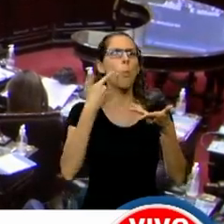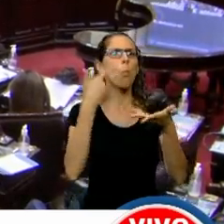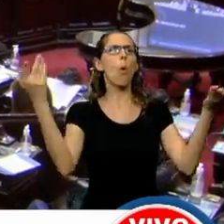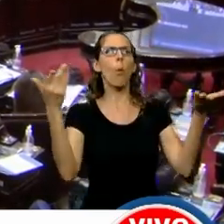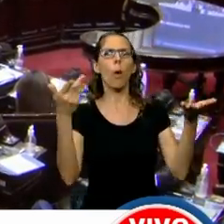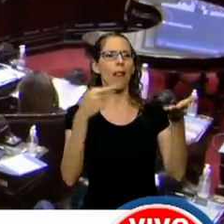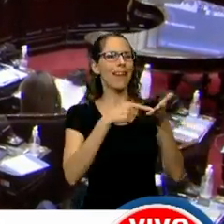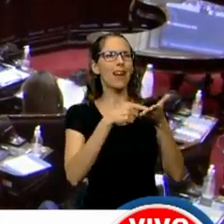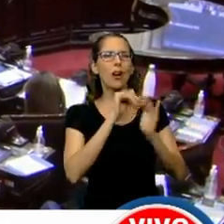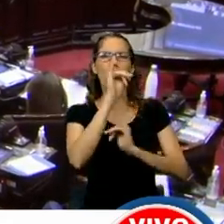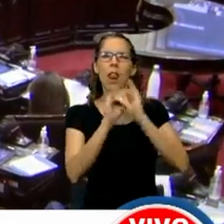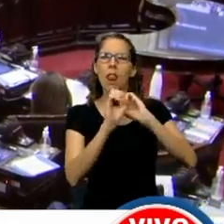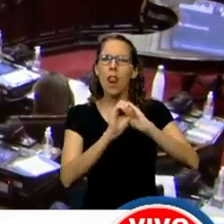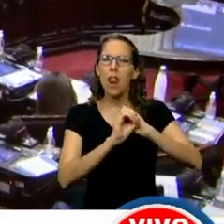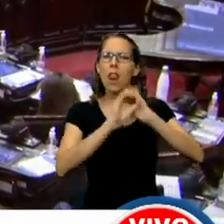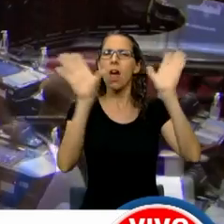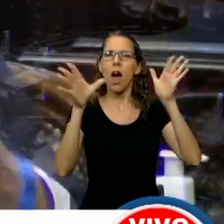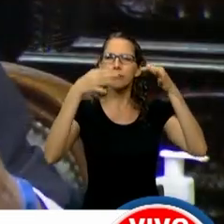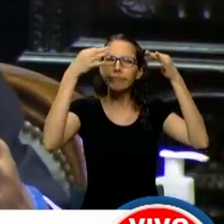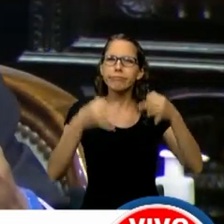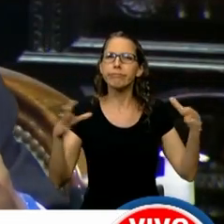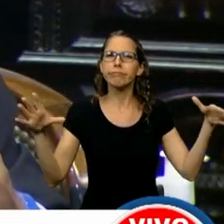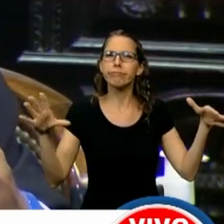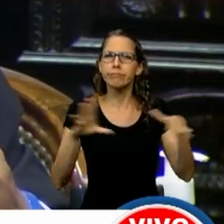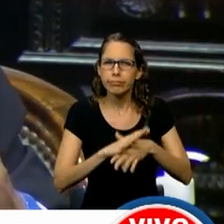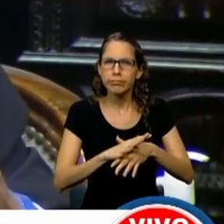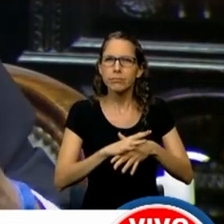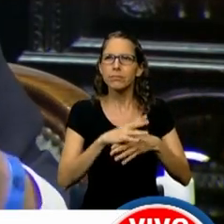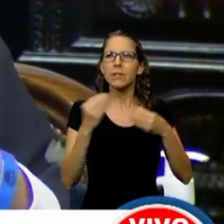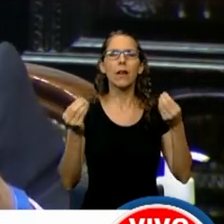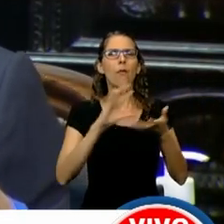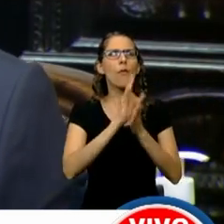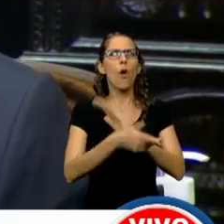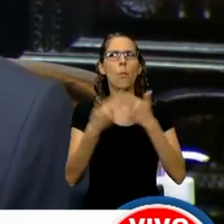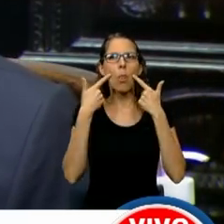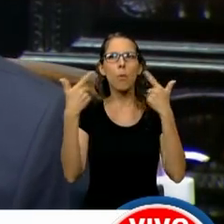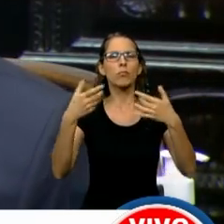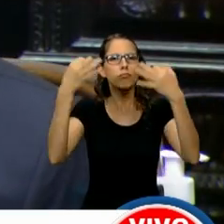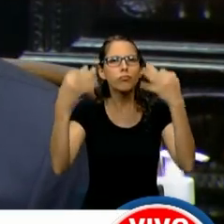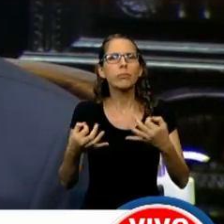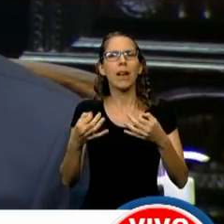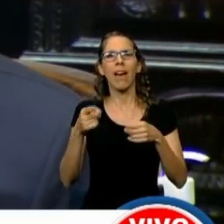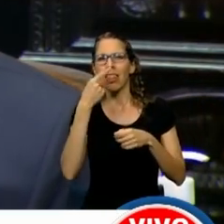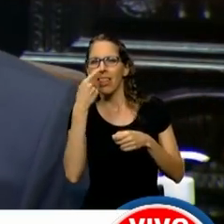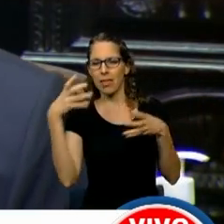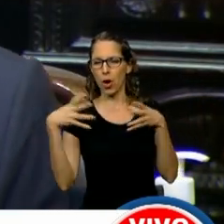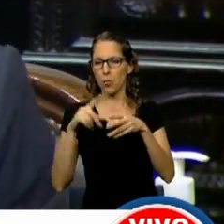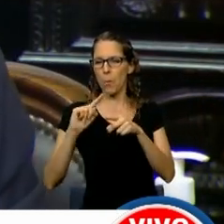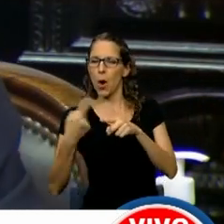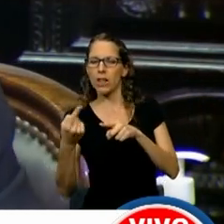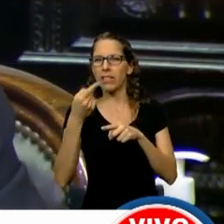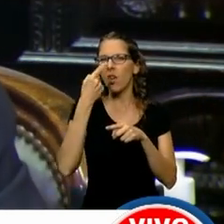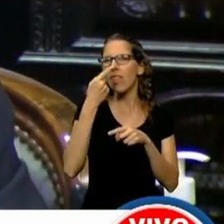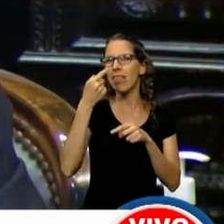más cabal de cómo piensa gobernar un espacio político y de cuáles son sus prioridades